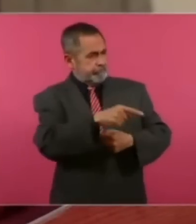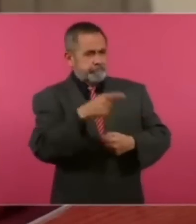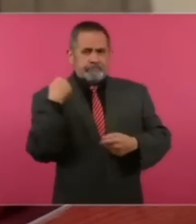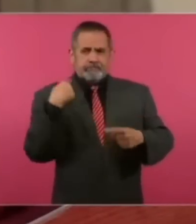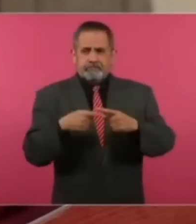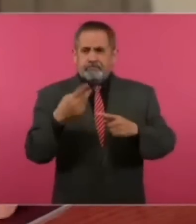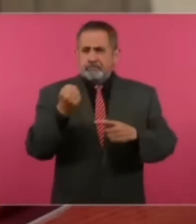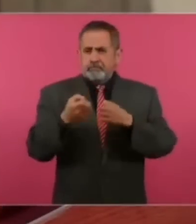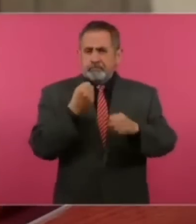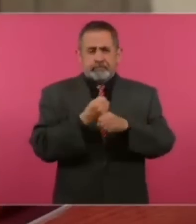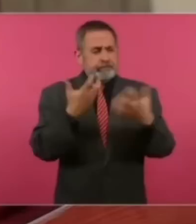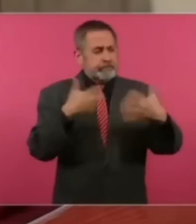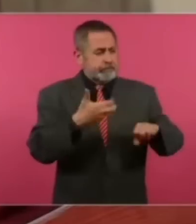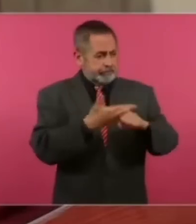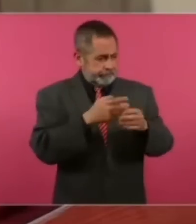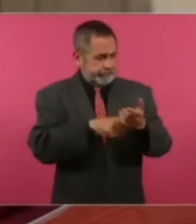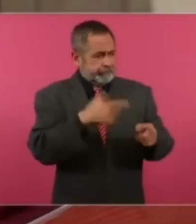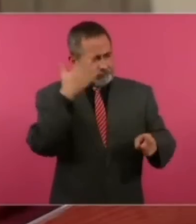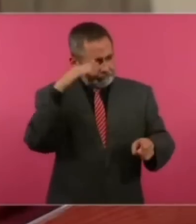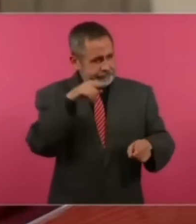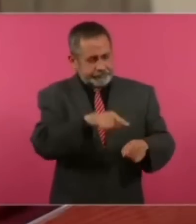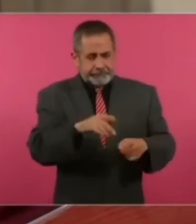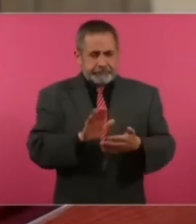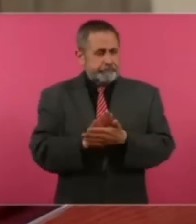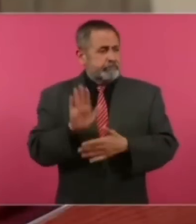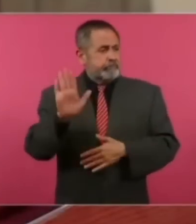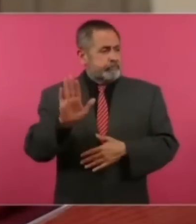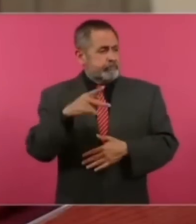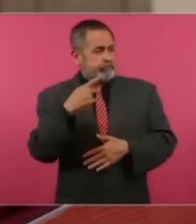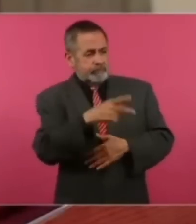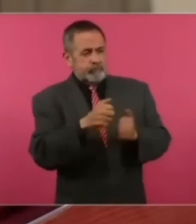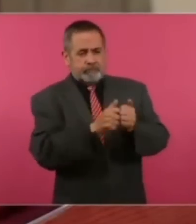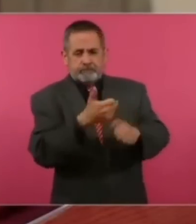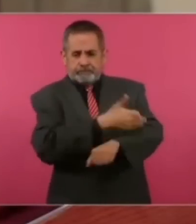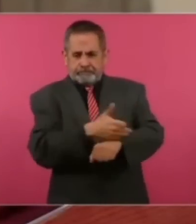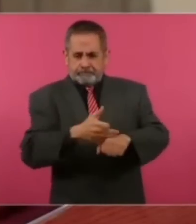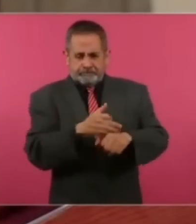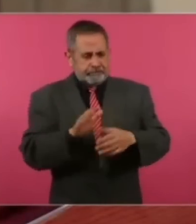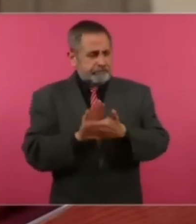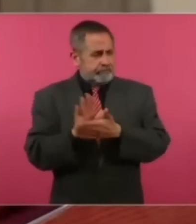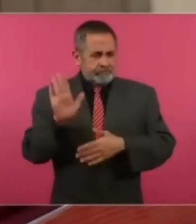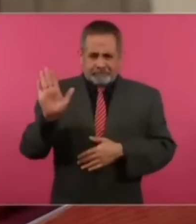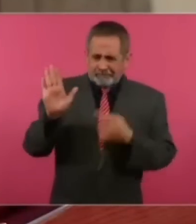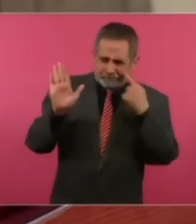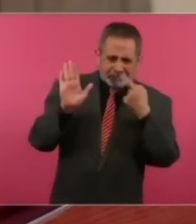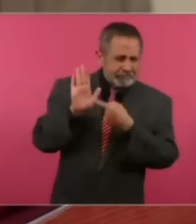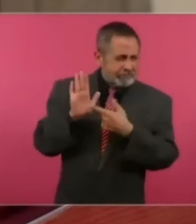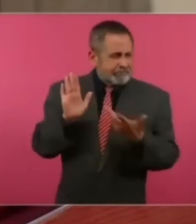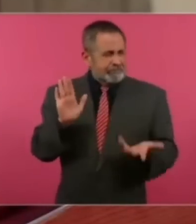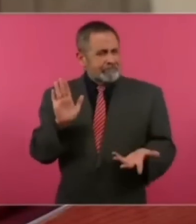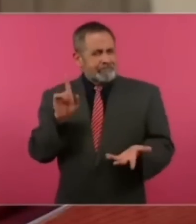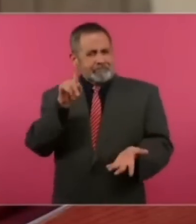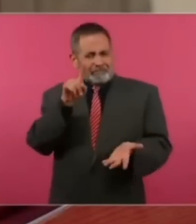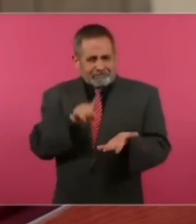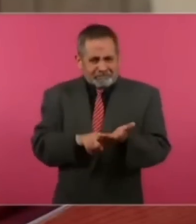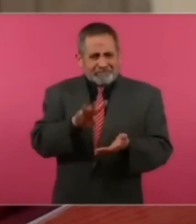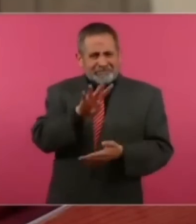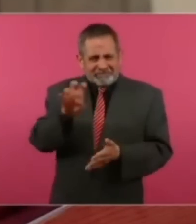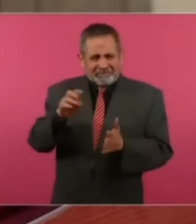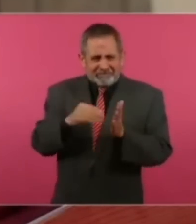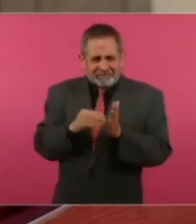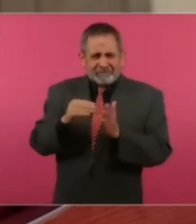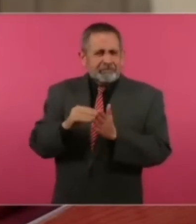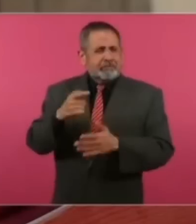empresa de la señora y su familia por más de 1,400 millones